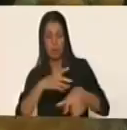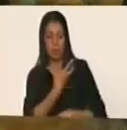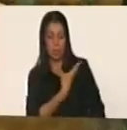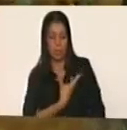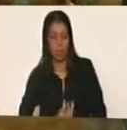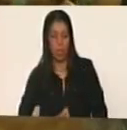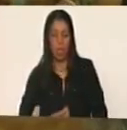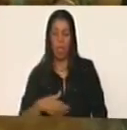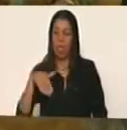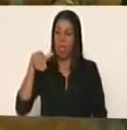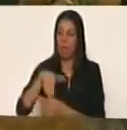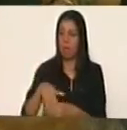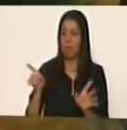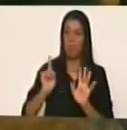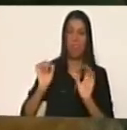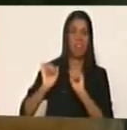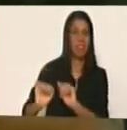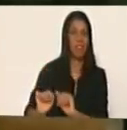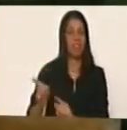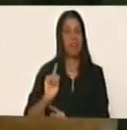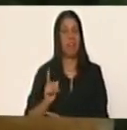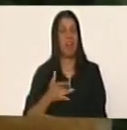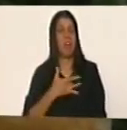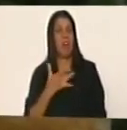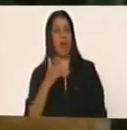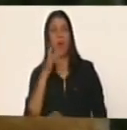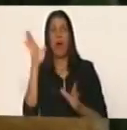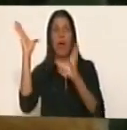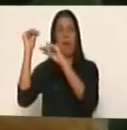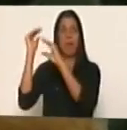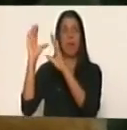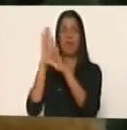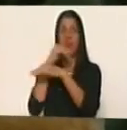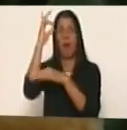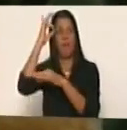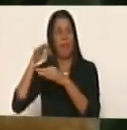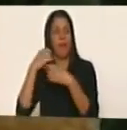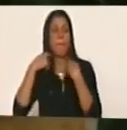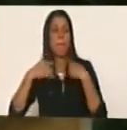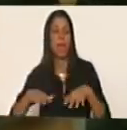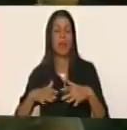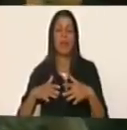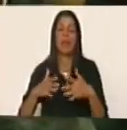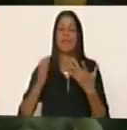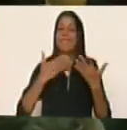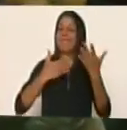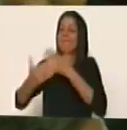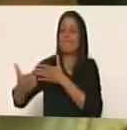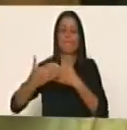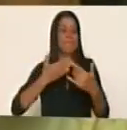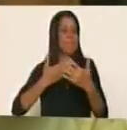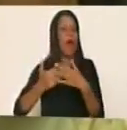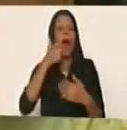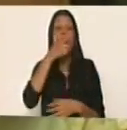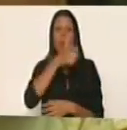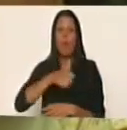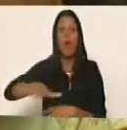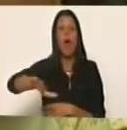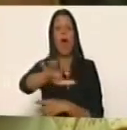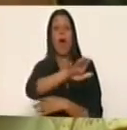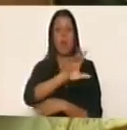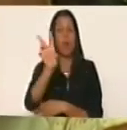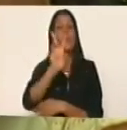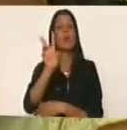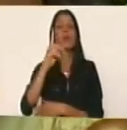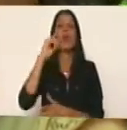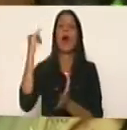salga a votar, para que el venezolano piense que no hay otra alternativa. Y sin embargo, nuestro pueblo les ha demostrado que mientras más